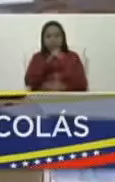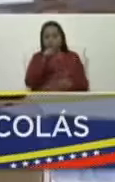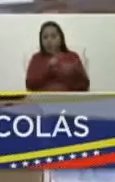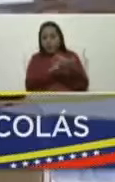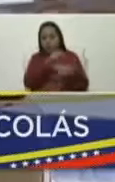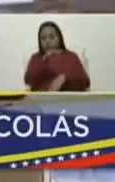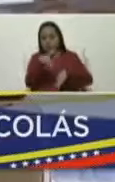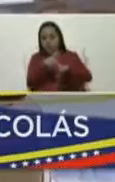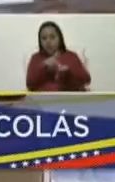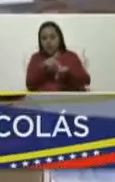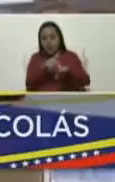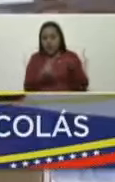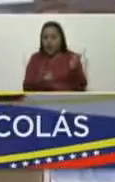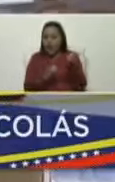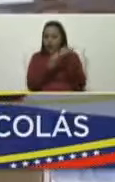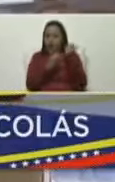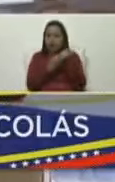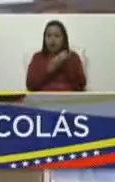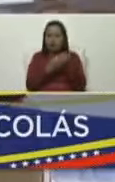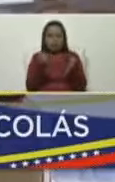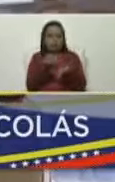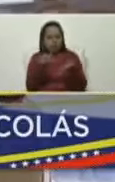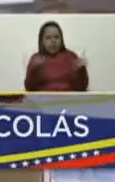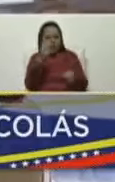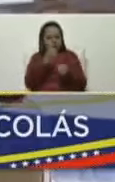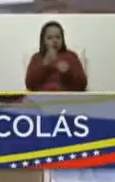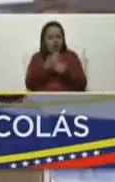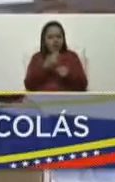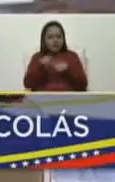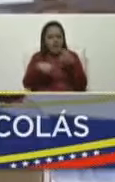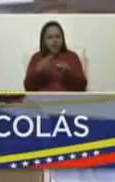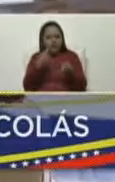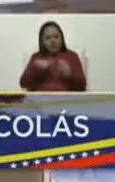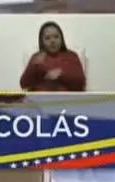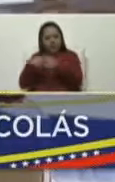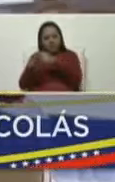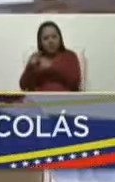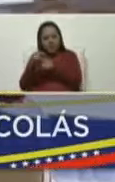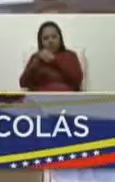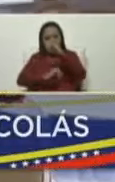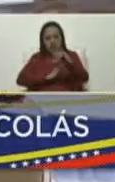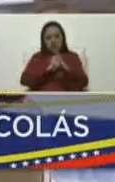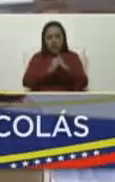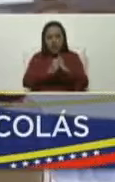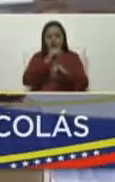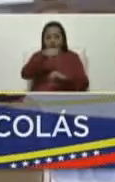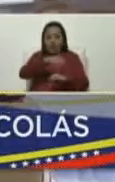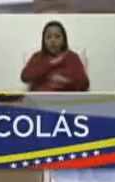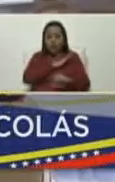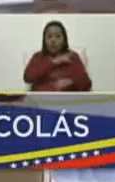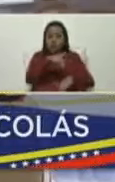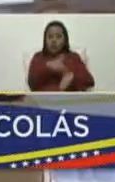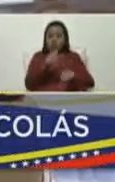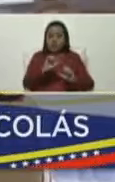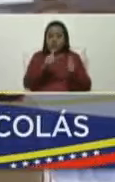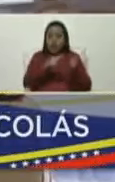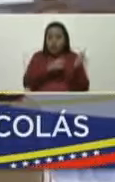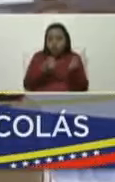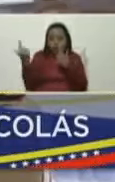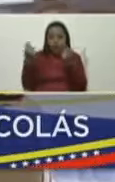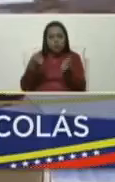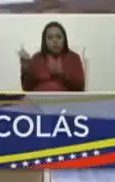nacional, consolidar la cantidad, la calidad que va al mercado nacional, y con la calidad que tenemos empezar a